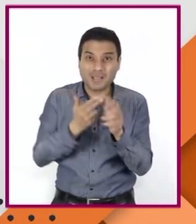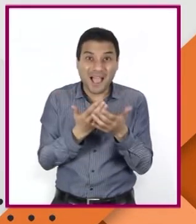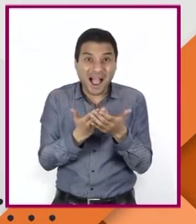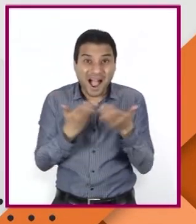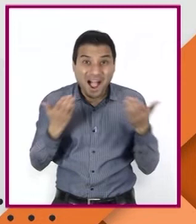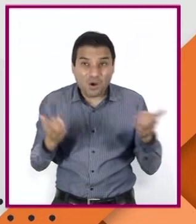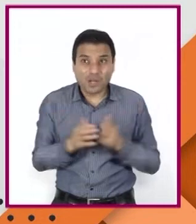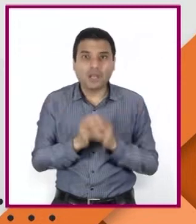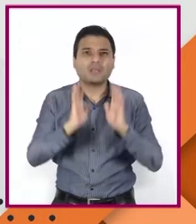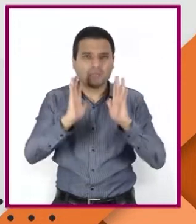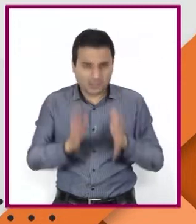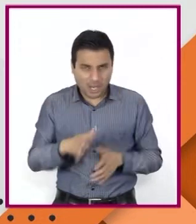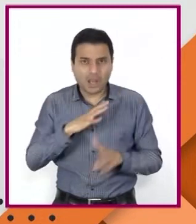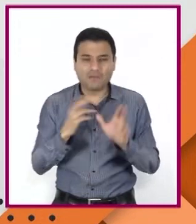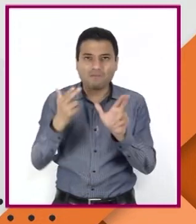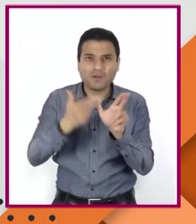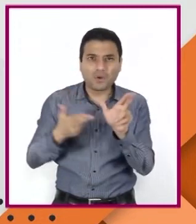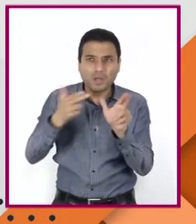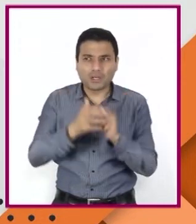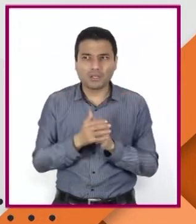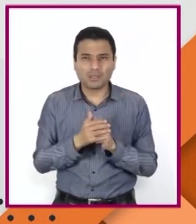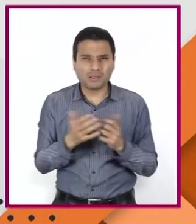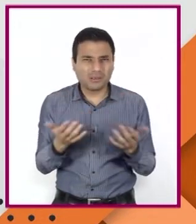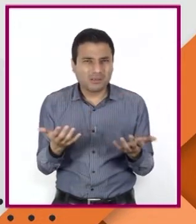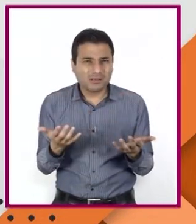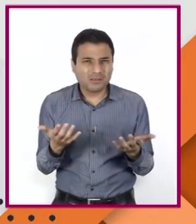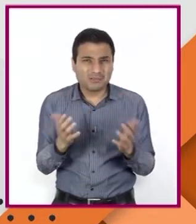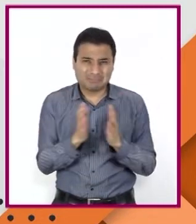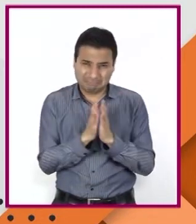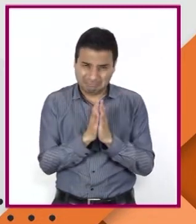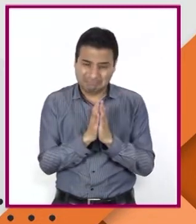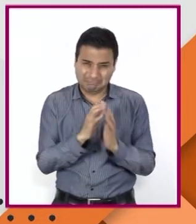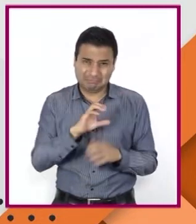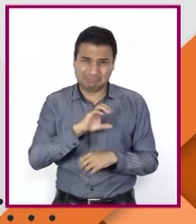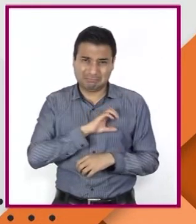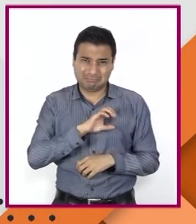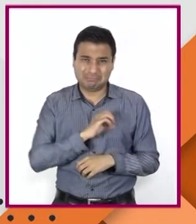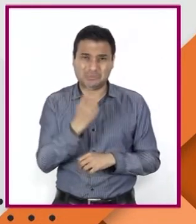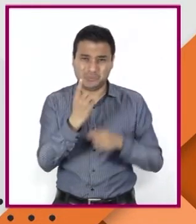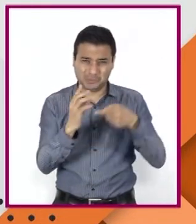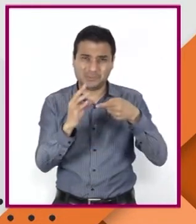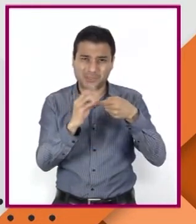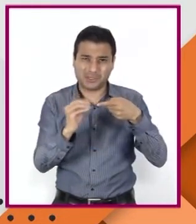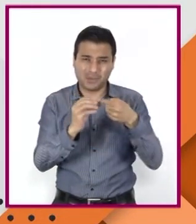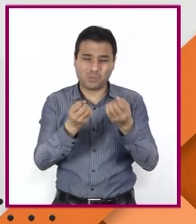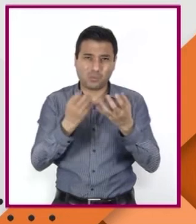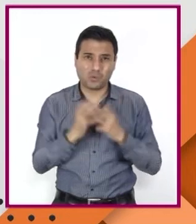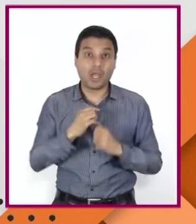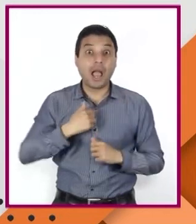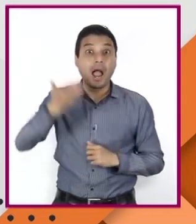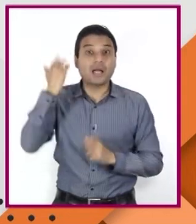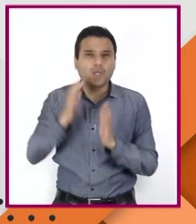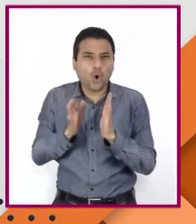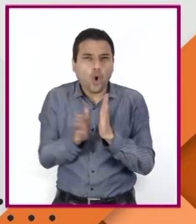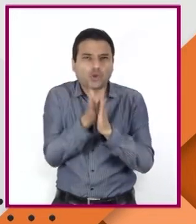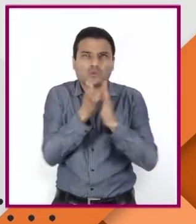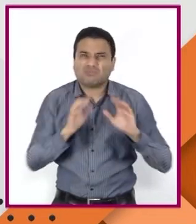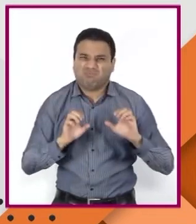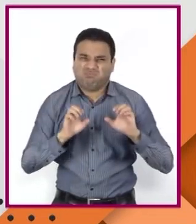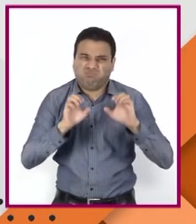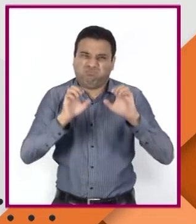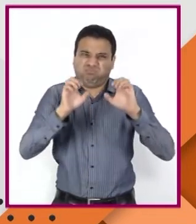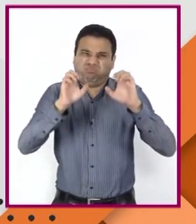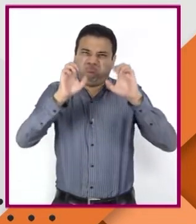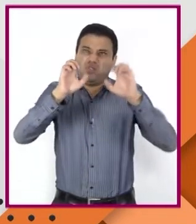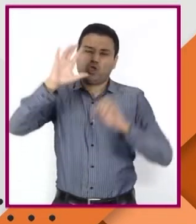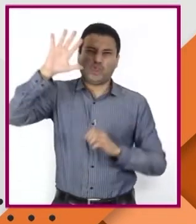que está hecho, hermano, ¿puedes darme un centavo? Una vez construyó una torre hasta el sol,